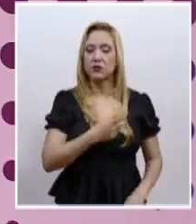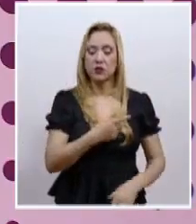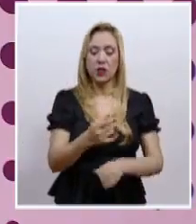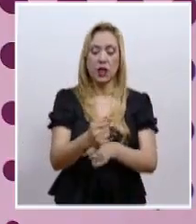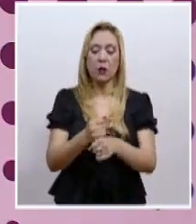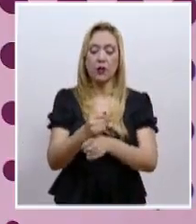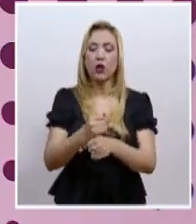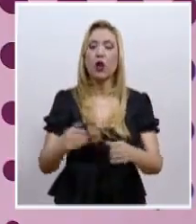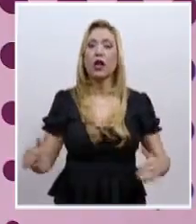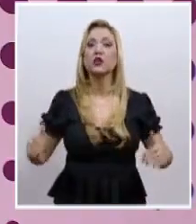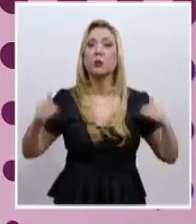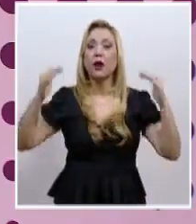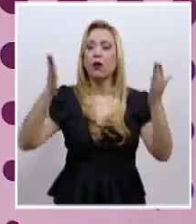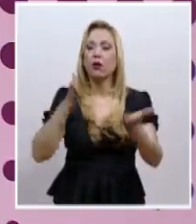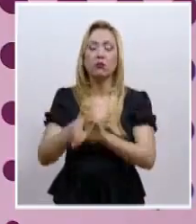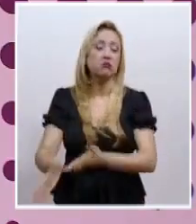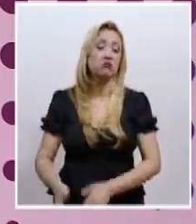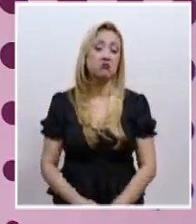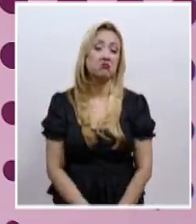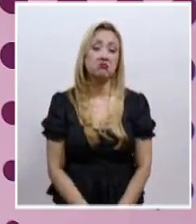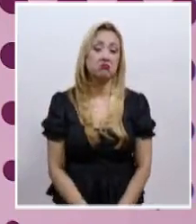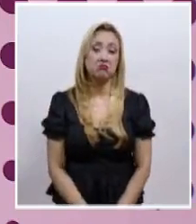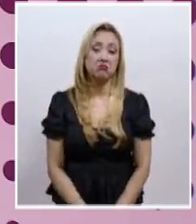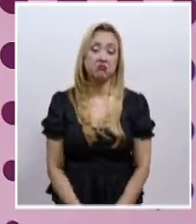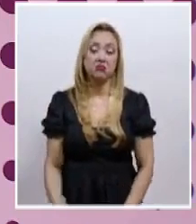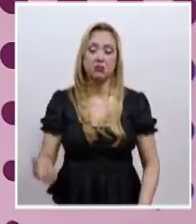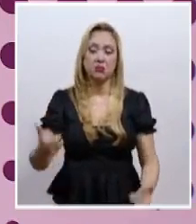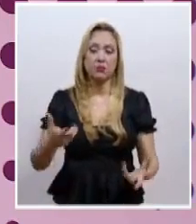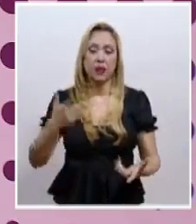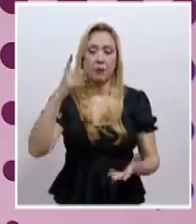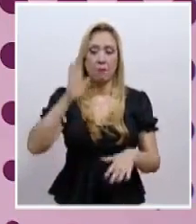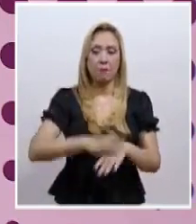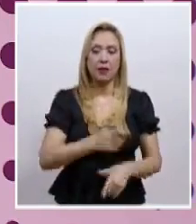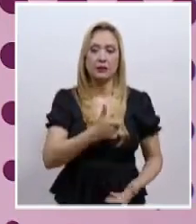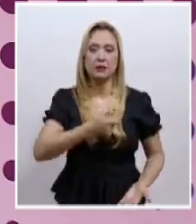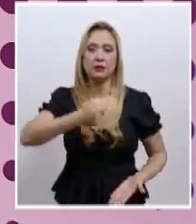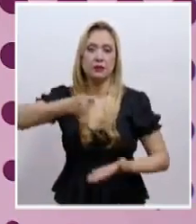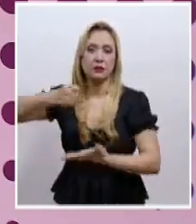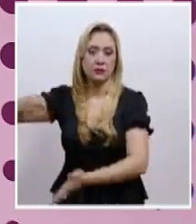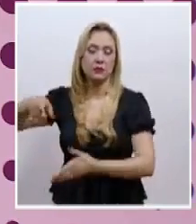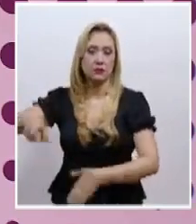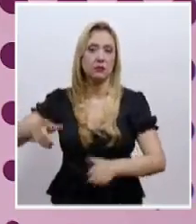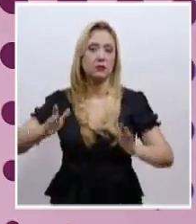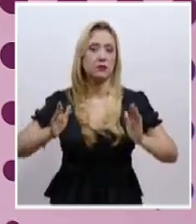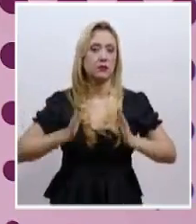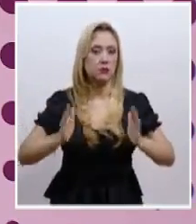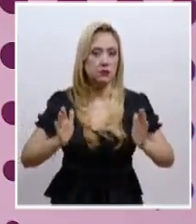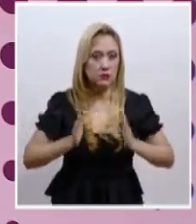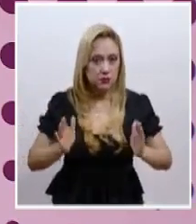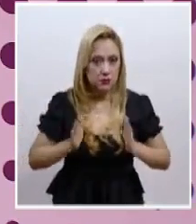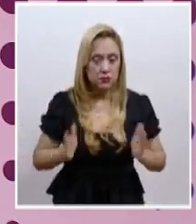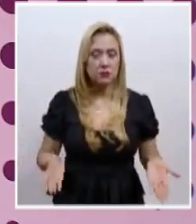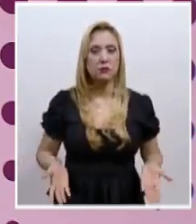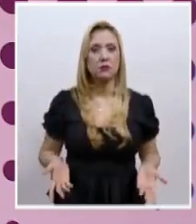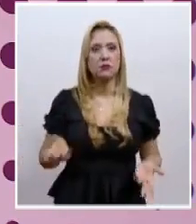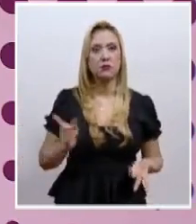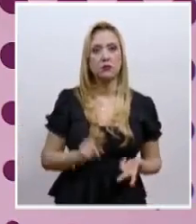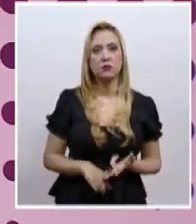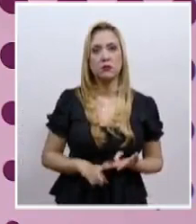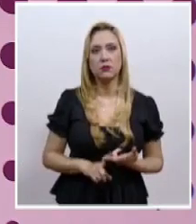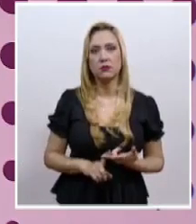que hablábamos, ¿no? Entonces, pues, estamos destinando mucho más gasto a la Secretaría, por